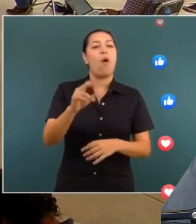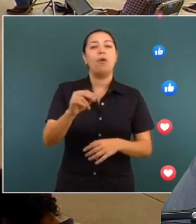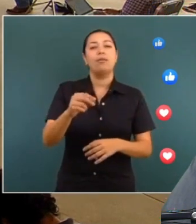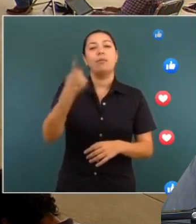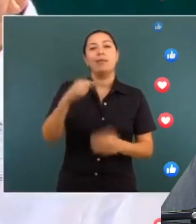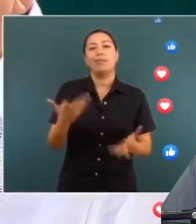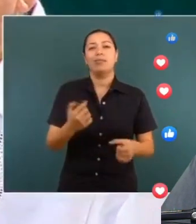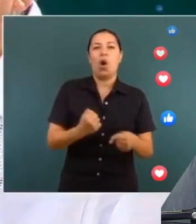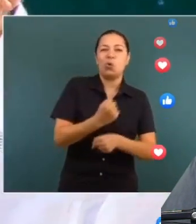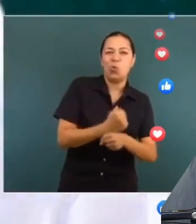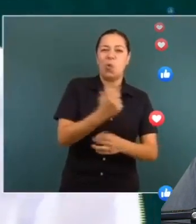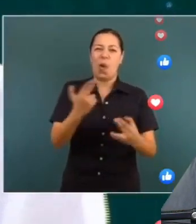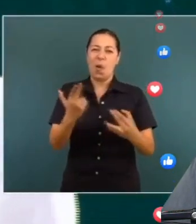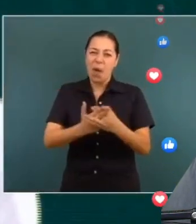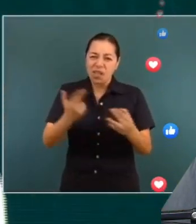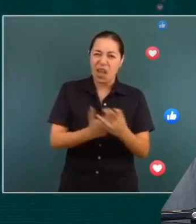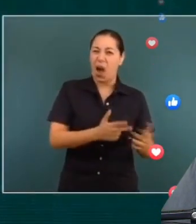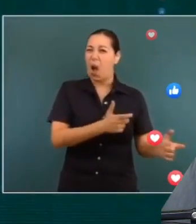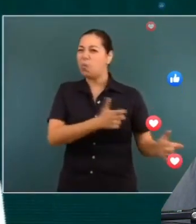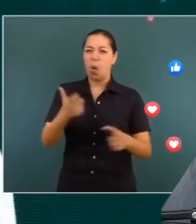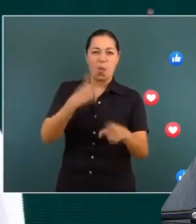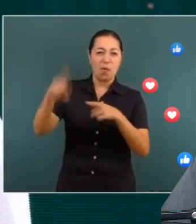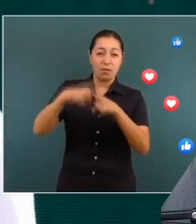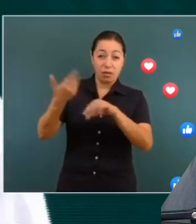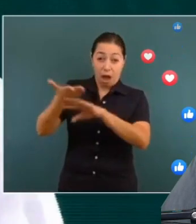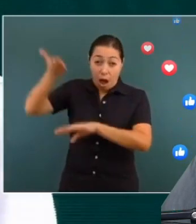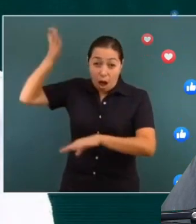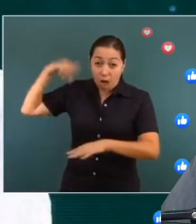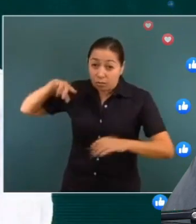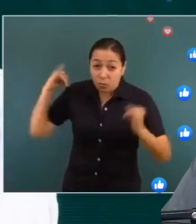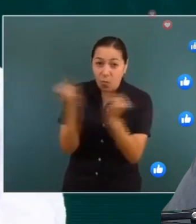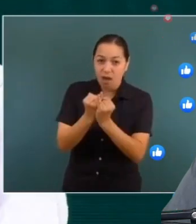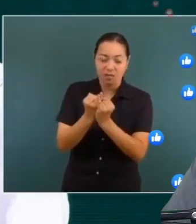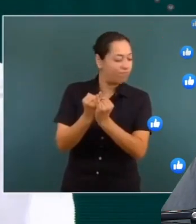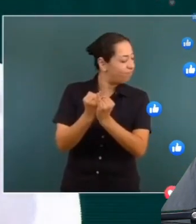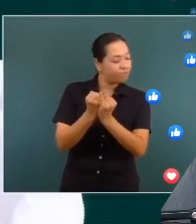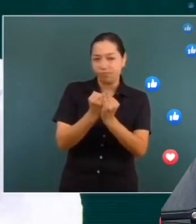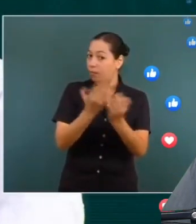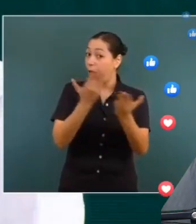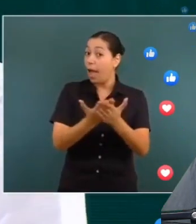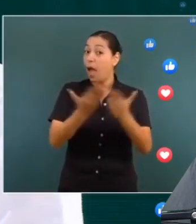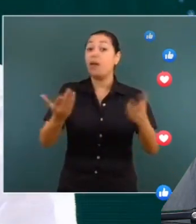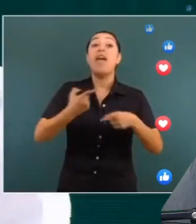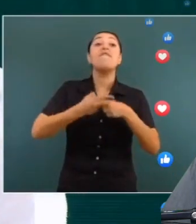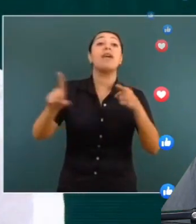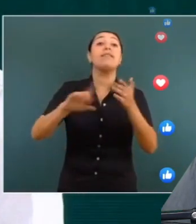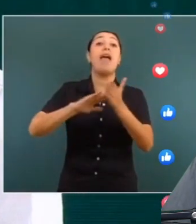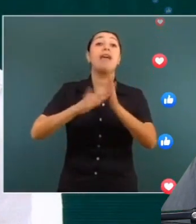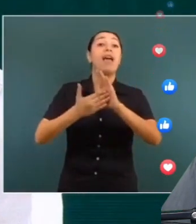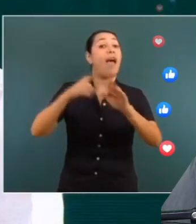torturas, masacres, todo eso que sucedía. Ahora es otra estrategia y nos está